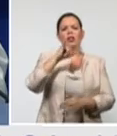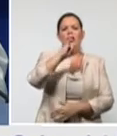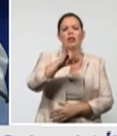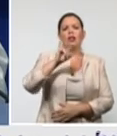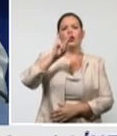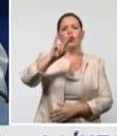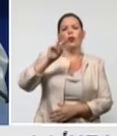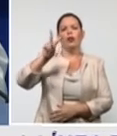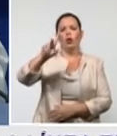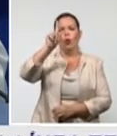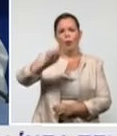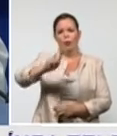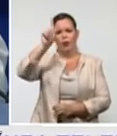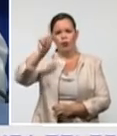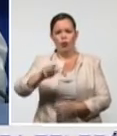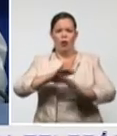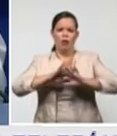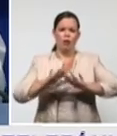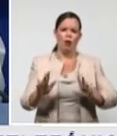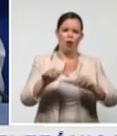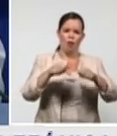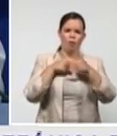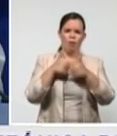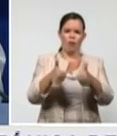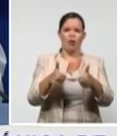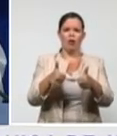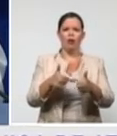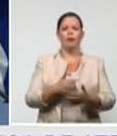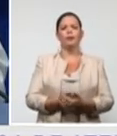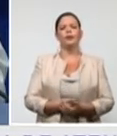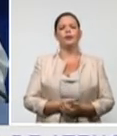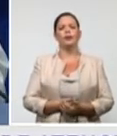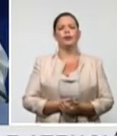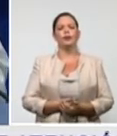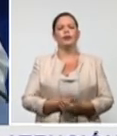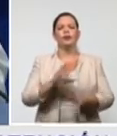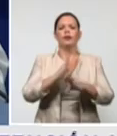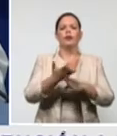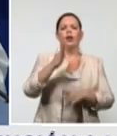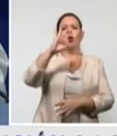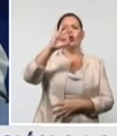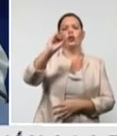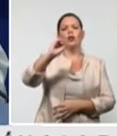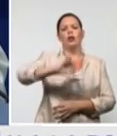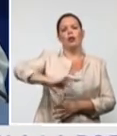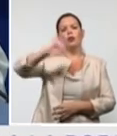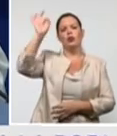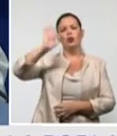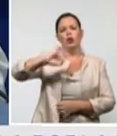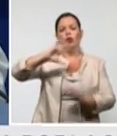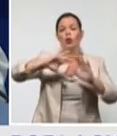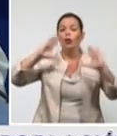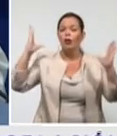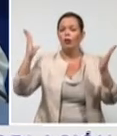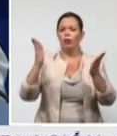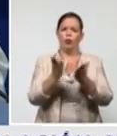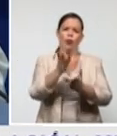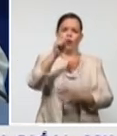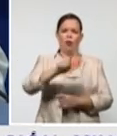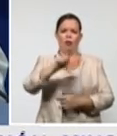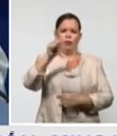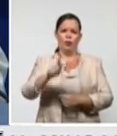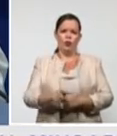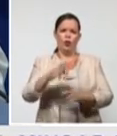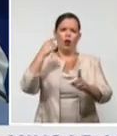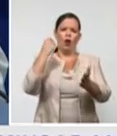2.692 pacientes recuperados, que representa el 80% de todos los casos diagnosticados en